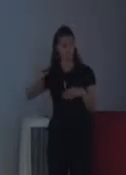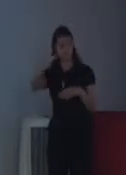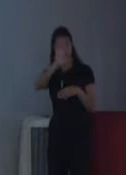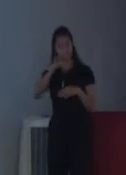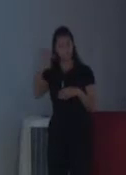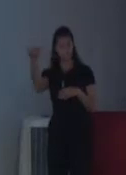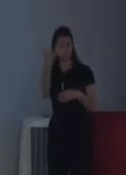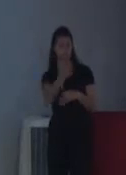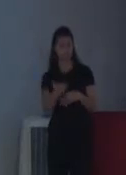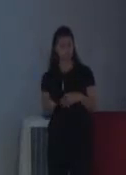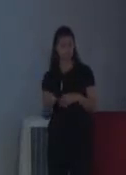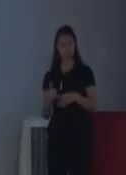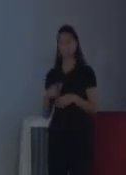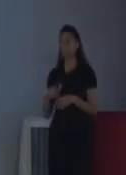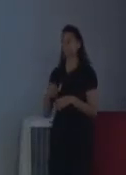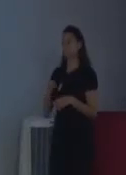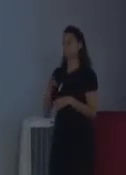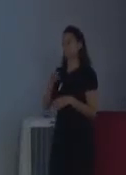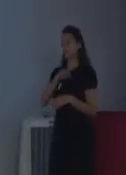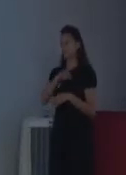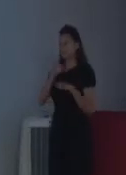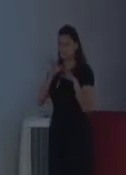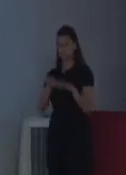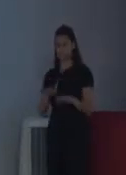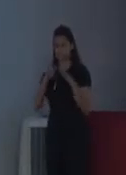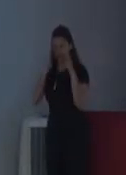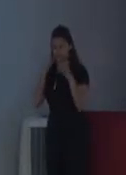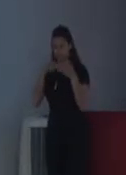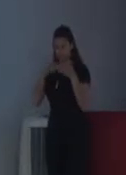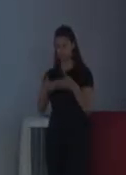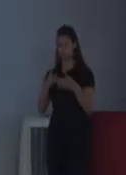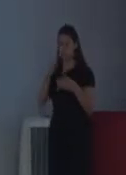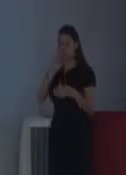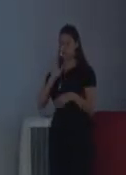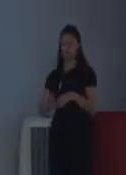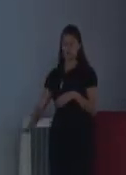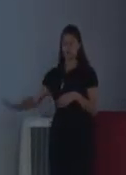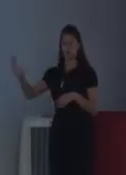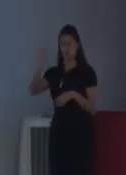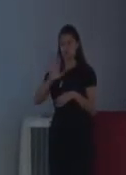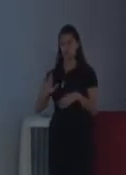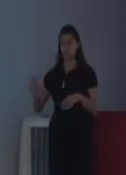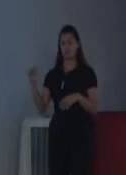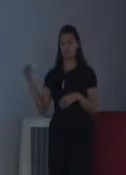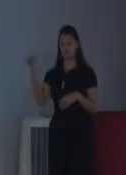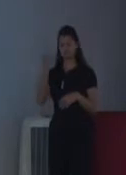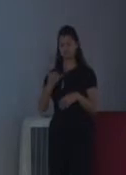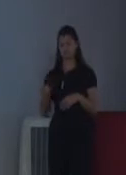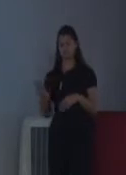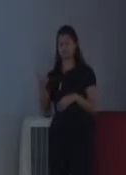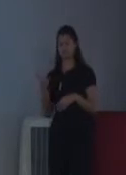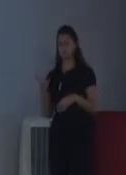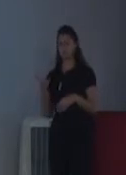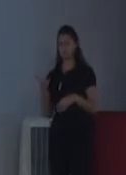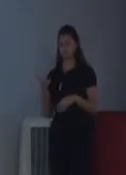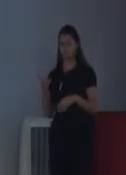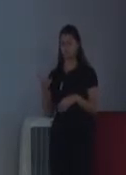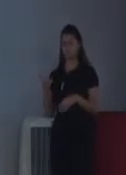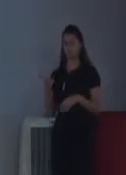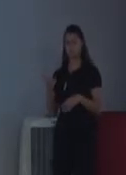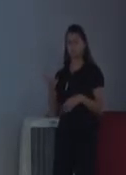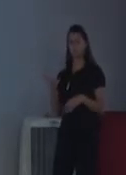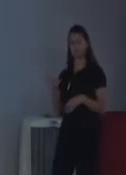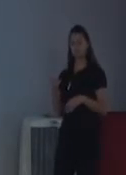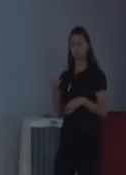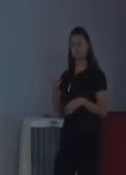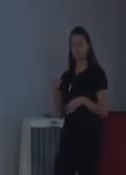diferentes departamentos? Esta oficina de atención a la discapacidad es a nivel nacional y en su defecto, ¿sí?,